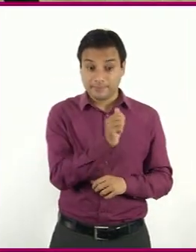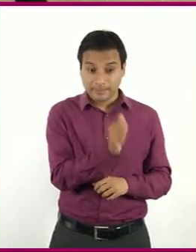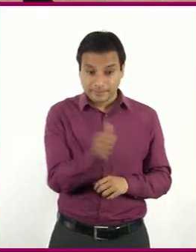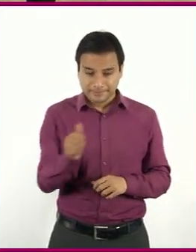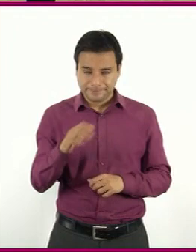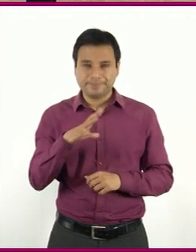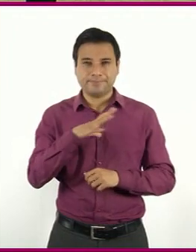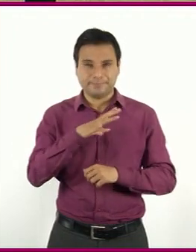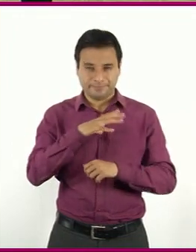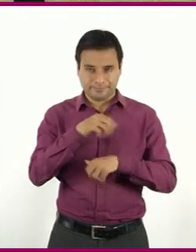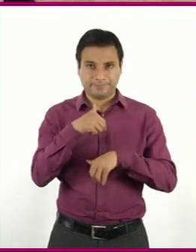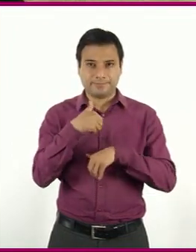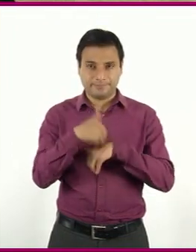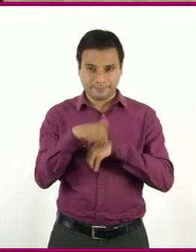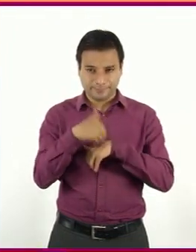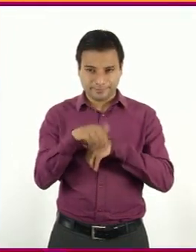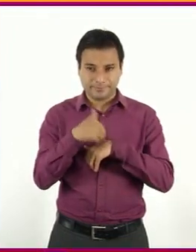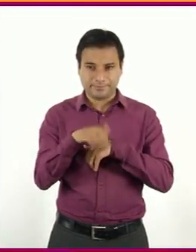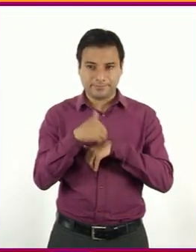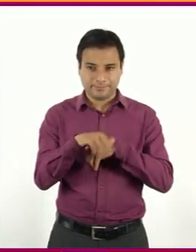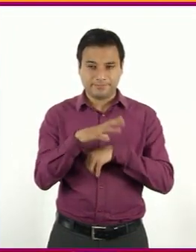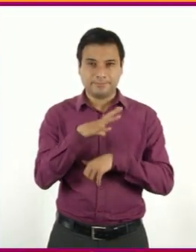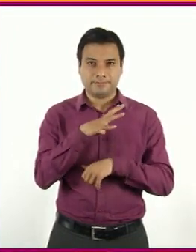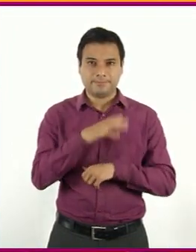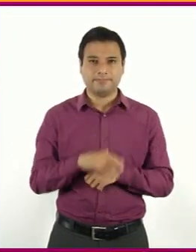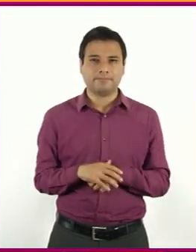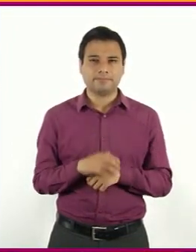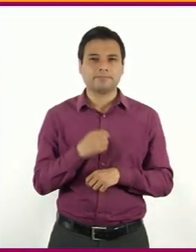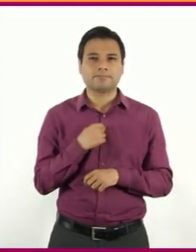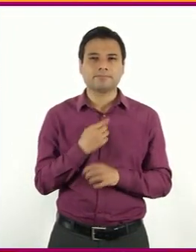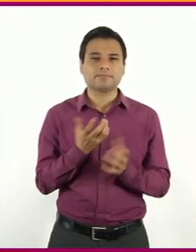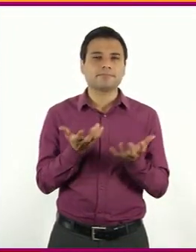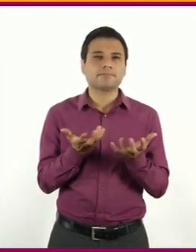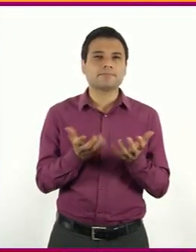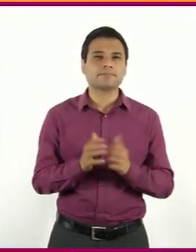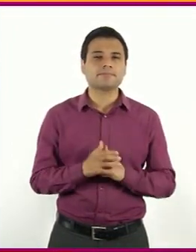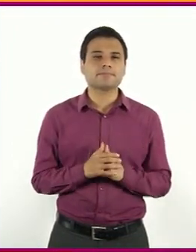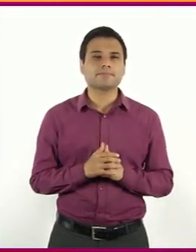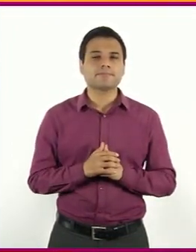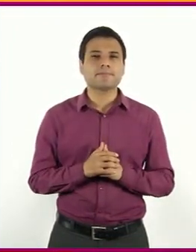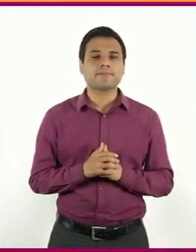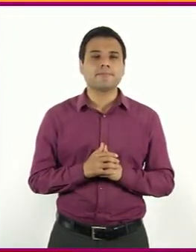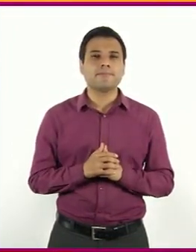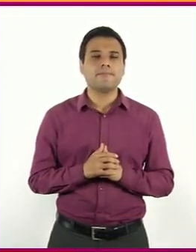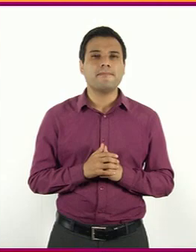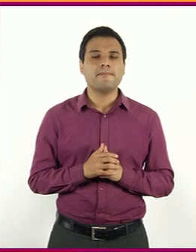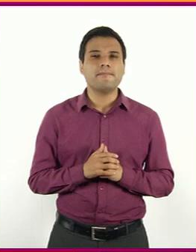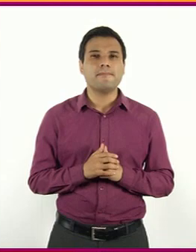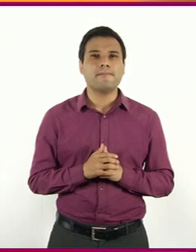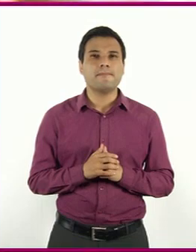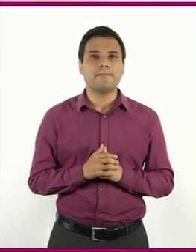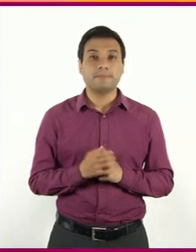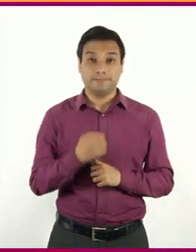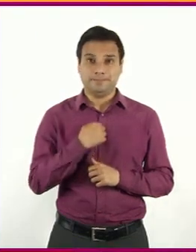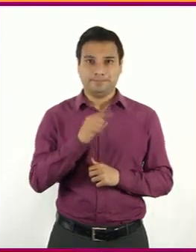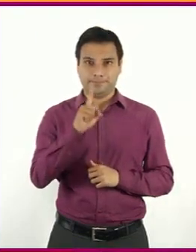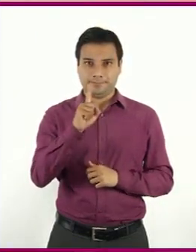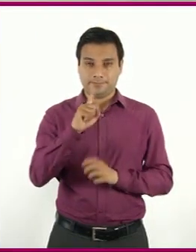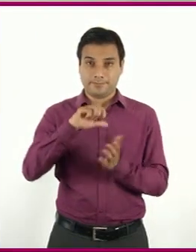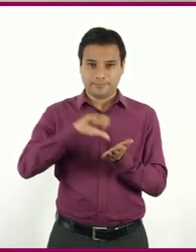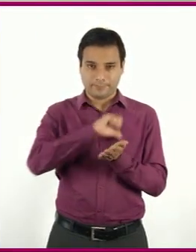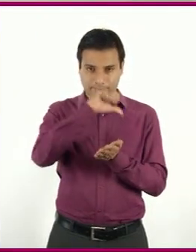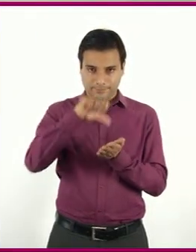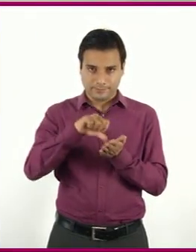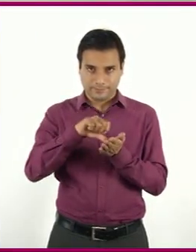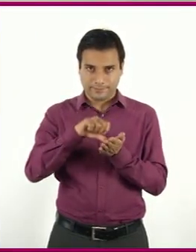número. Gracias, profe. ¿Qué vamos a hacer? Uno de ustedes se va a colocar en medio. Un poco más acá. Un poquito más